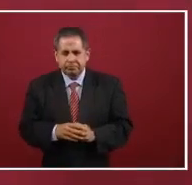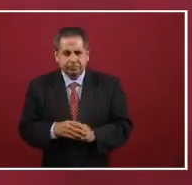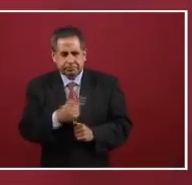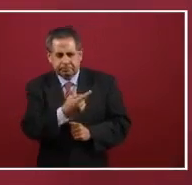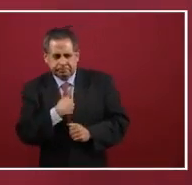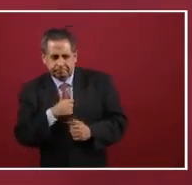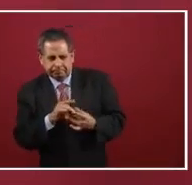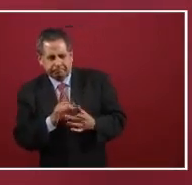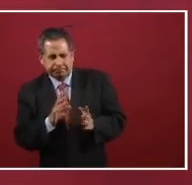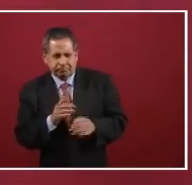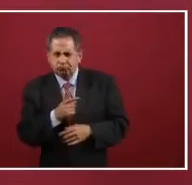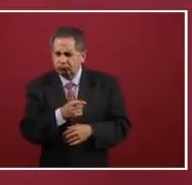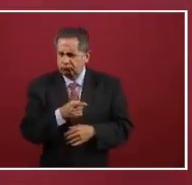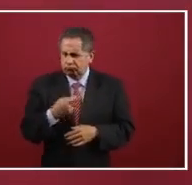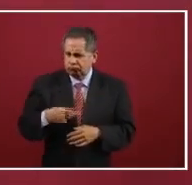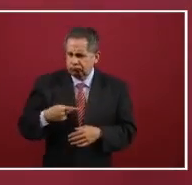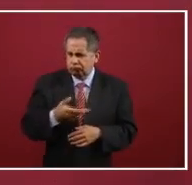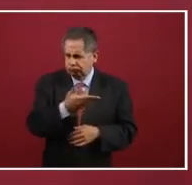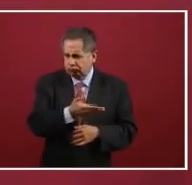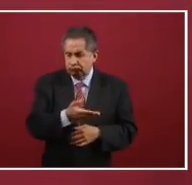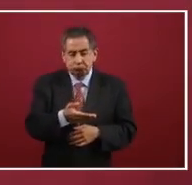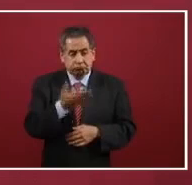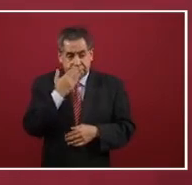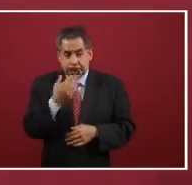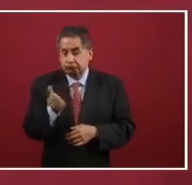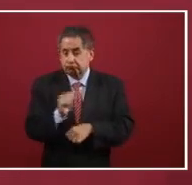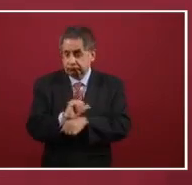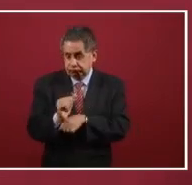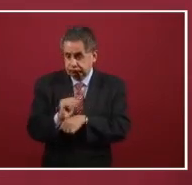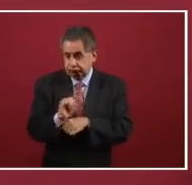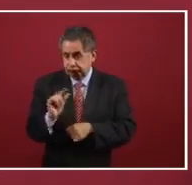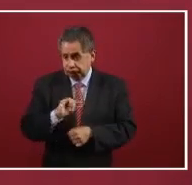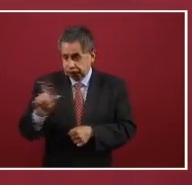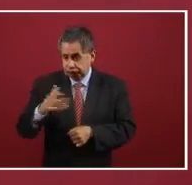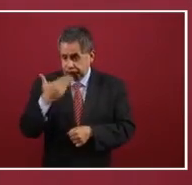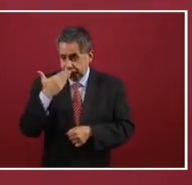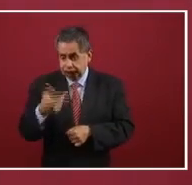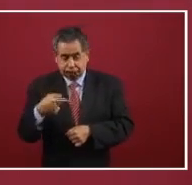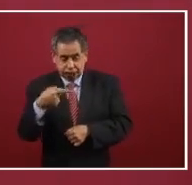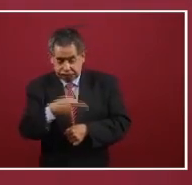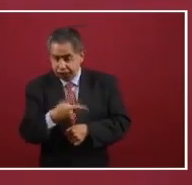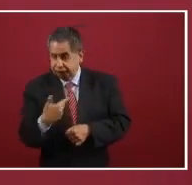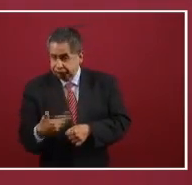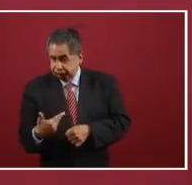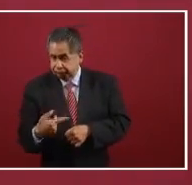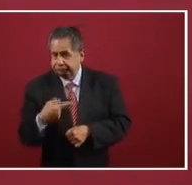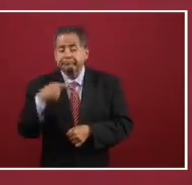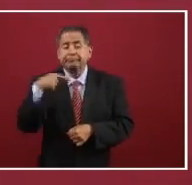simpatice, sino porque es un buen actor, la verdad,